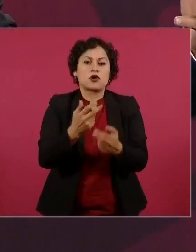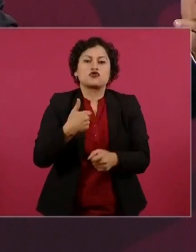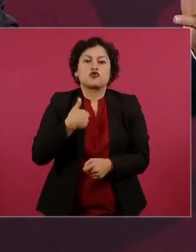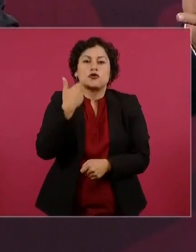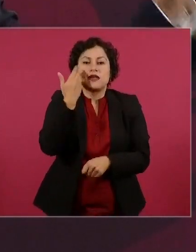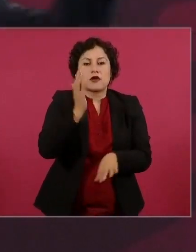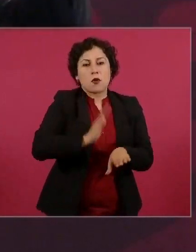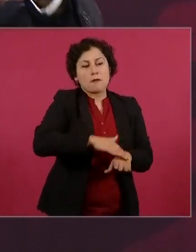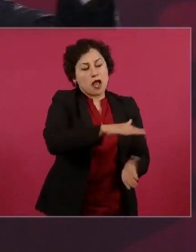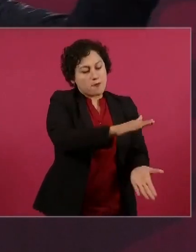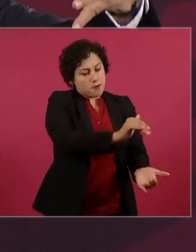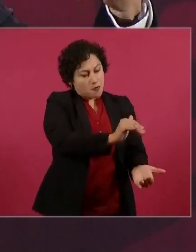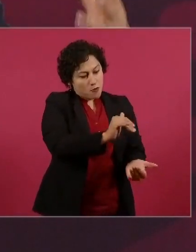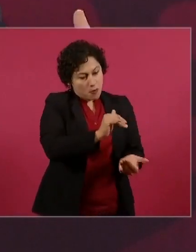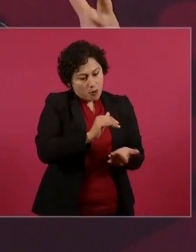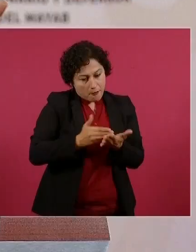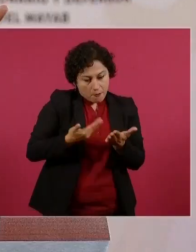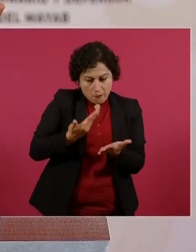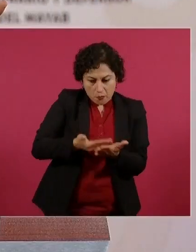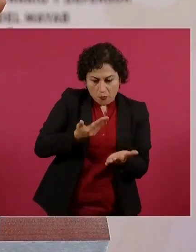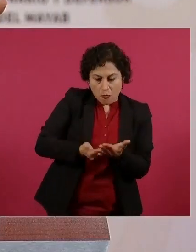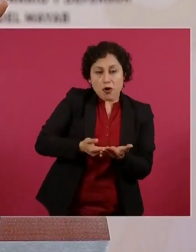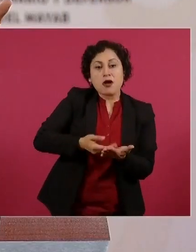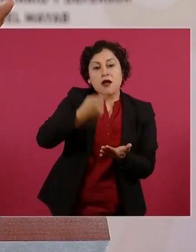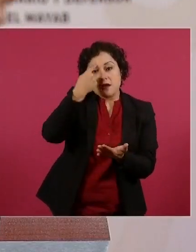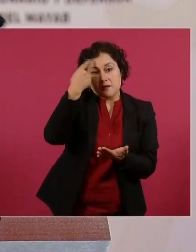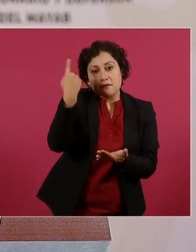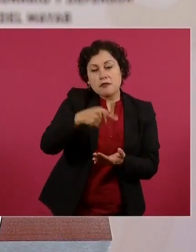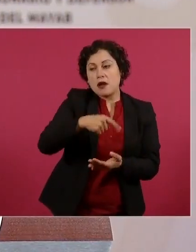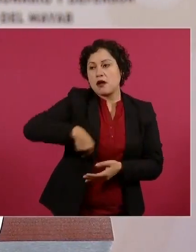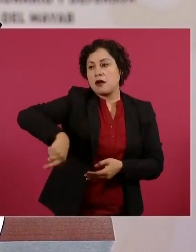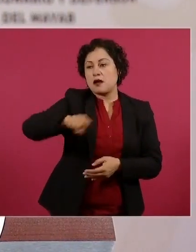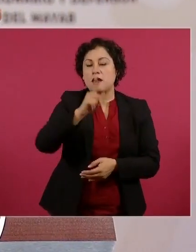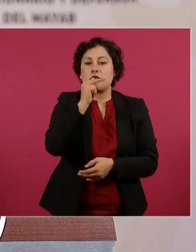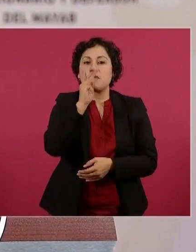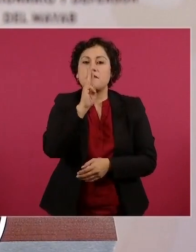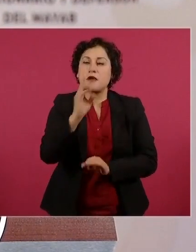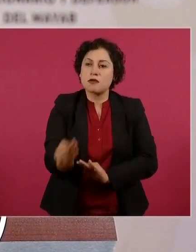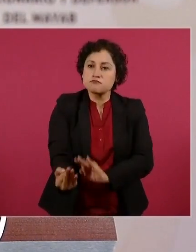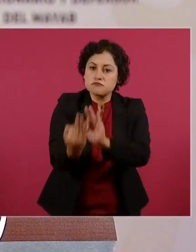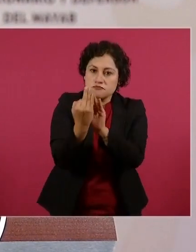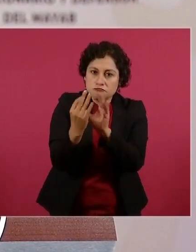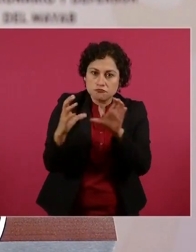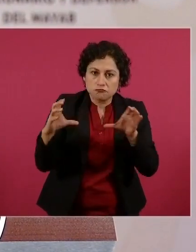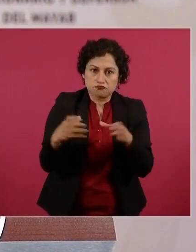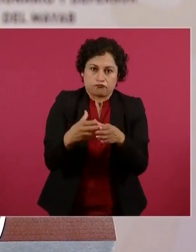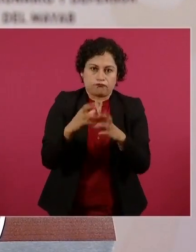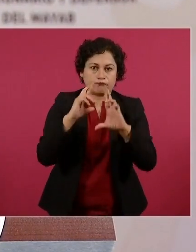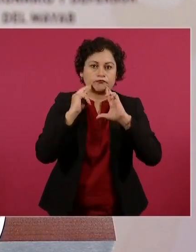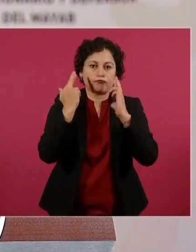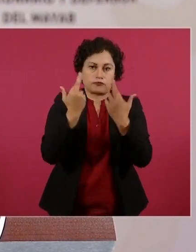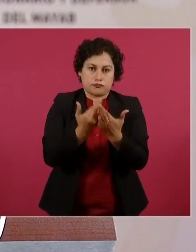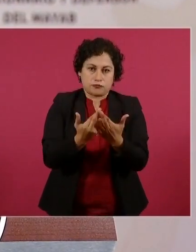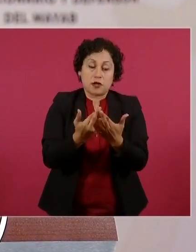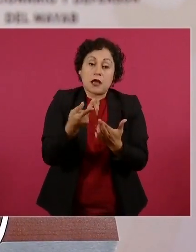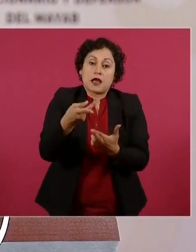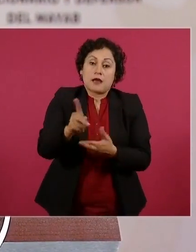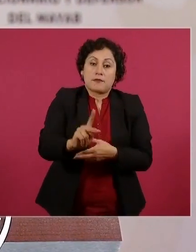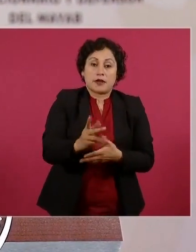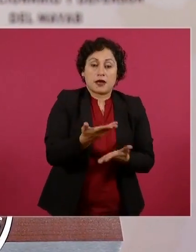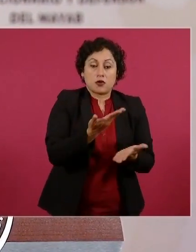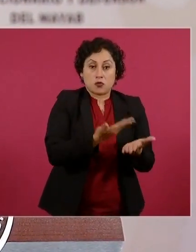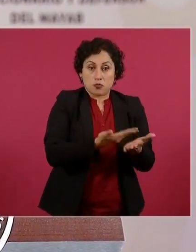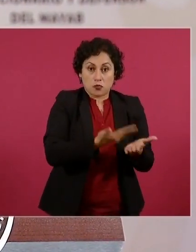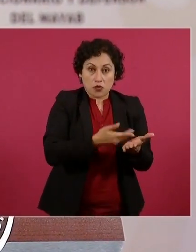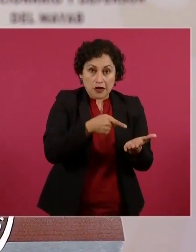pruebas porque quiero hablar con ellos este y pruebas de cómo